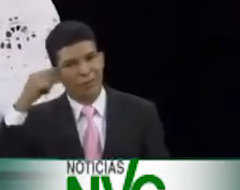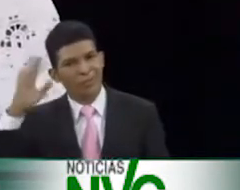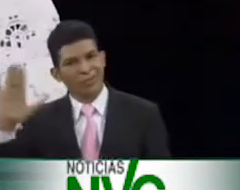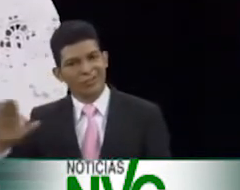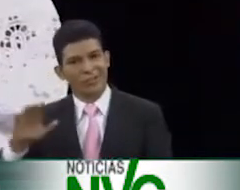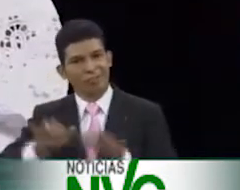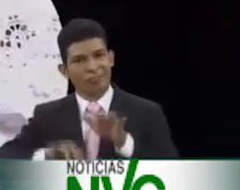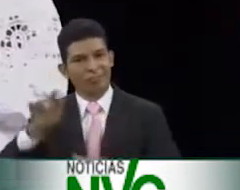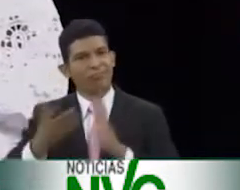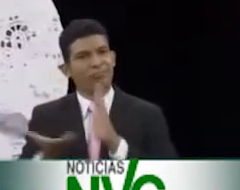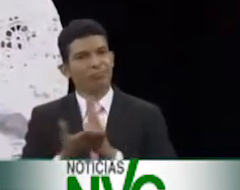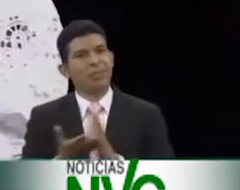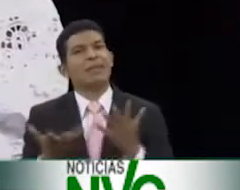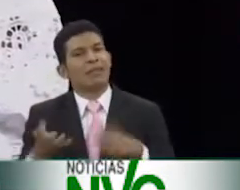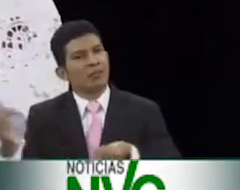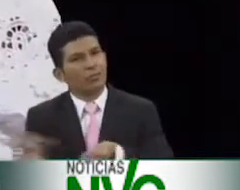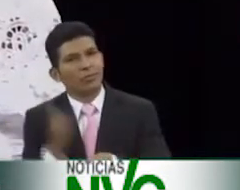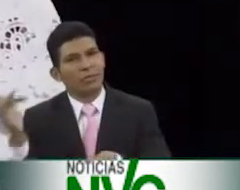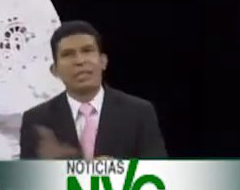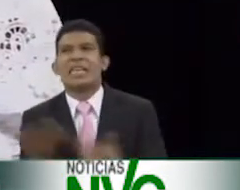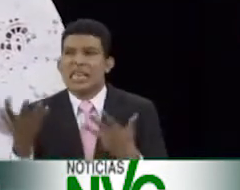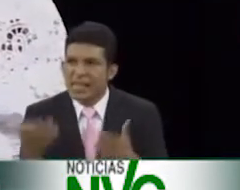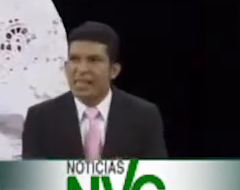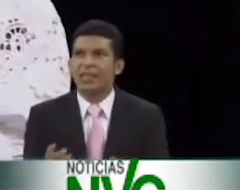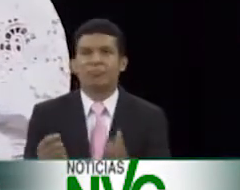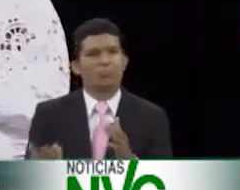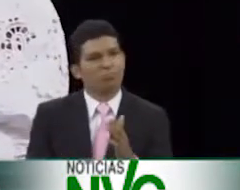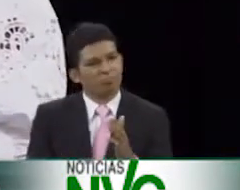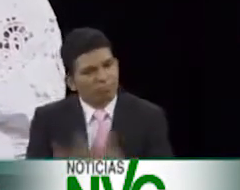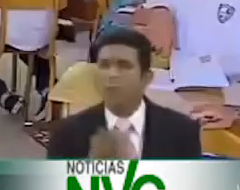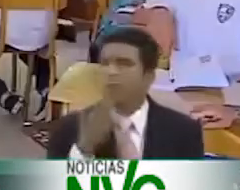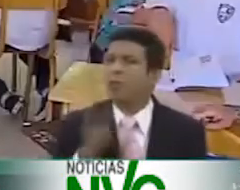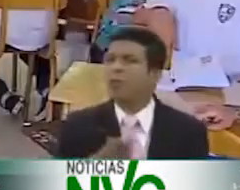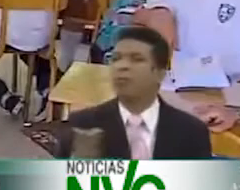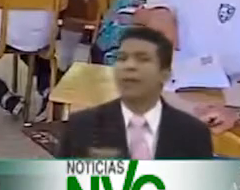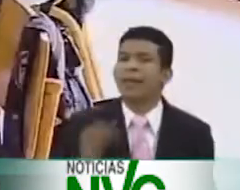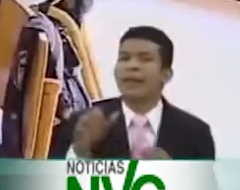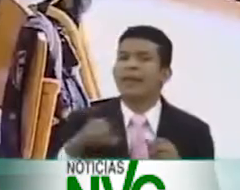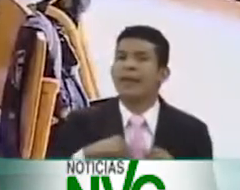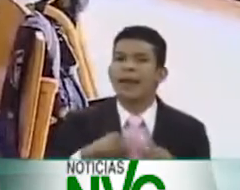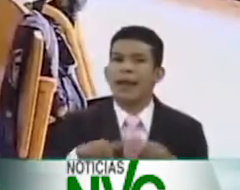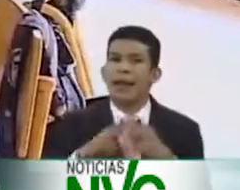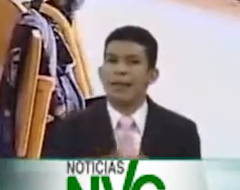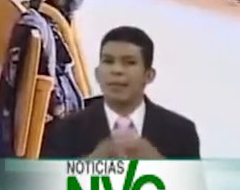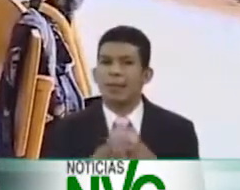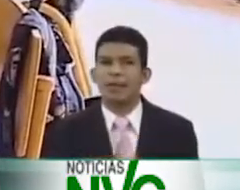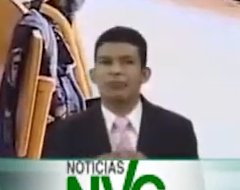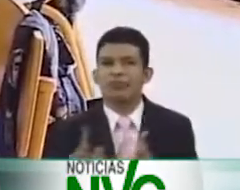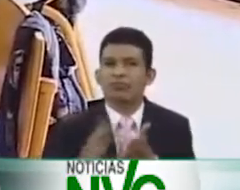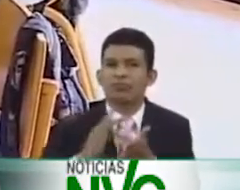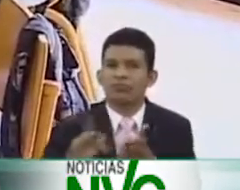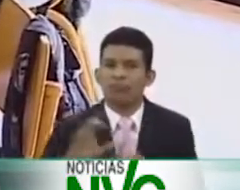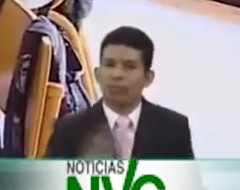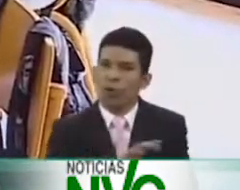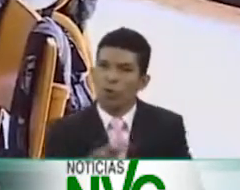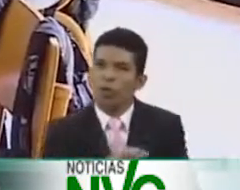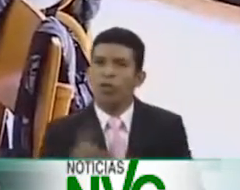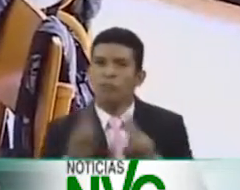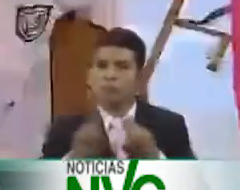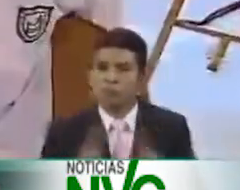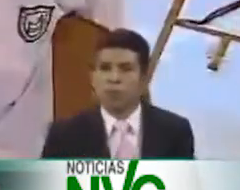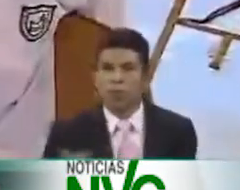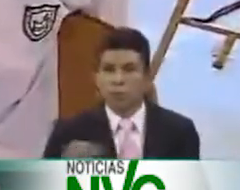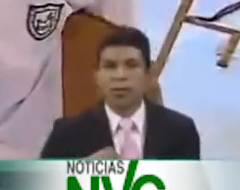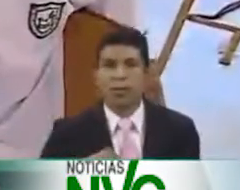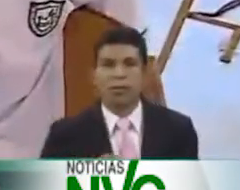Educación quieren motivar y quieren seguir incentivando estos procesos que están llevando. El Valle del Cauca le ha solicitado al Ministerio de